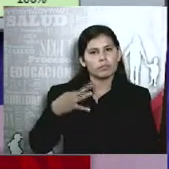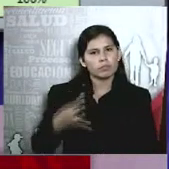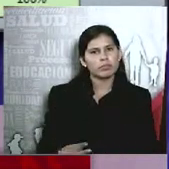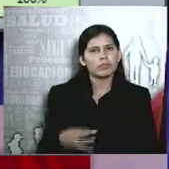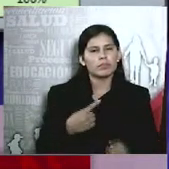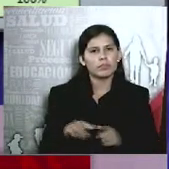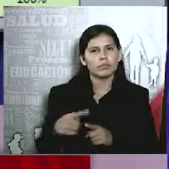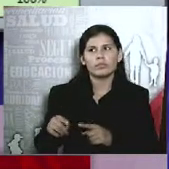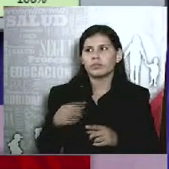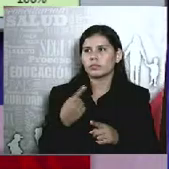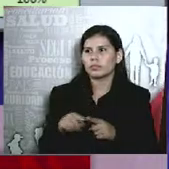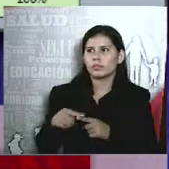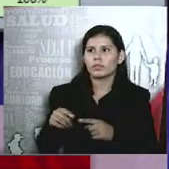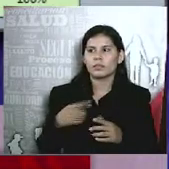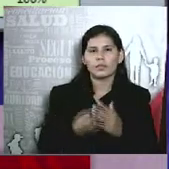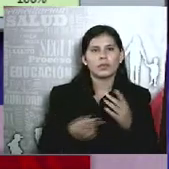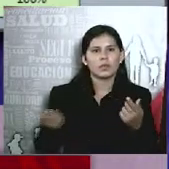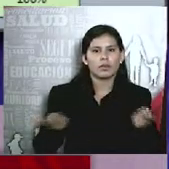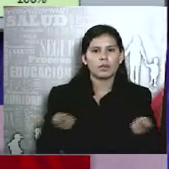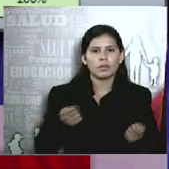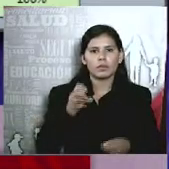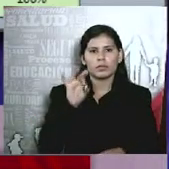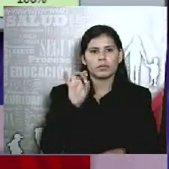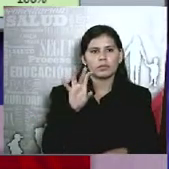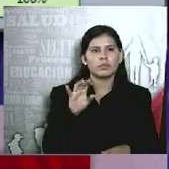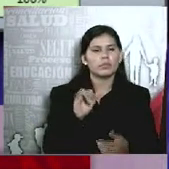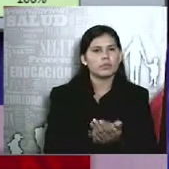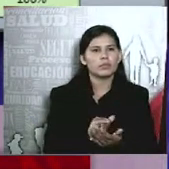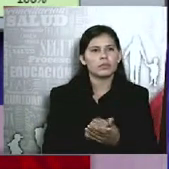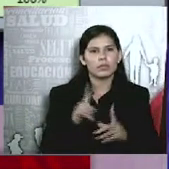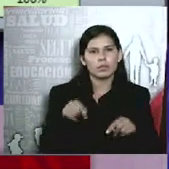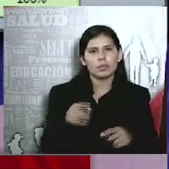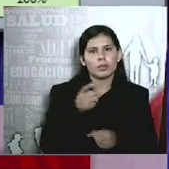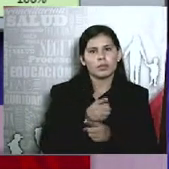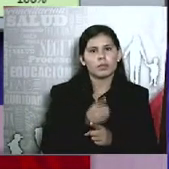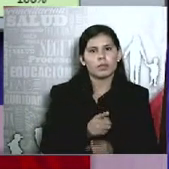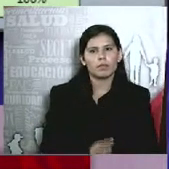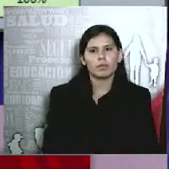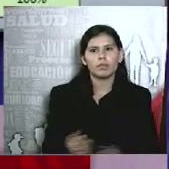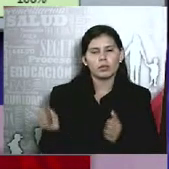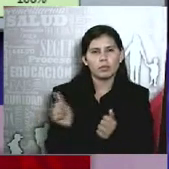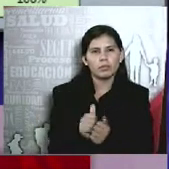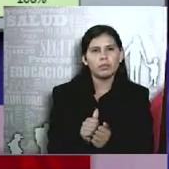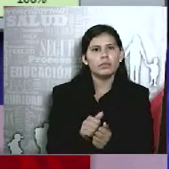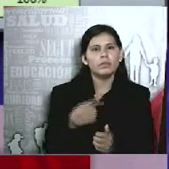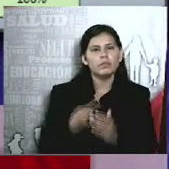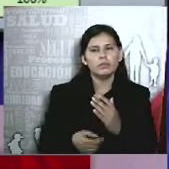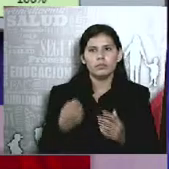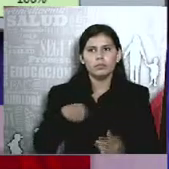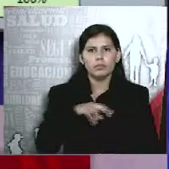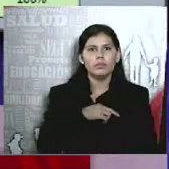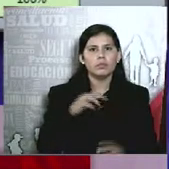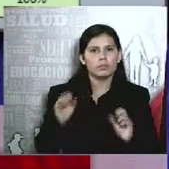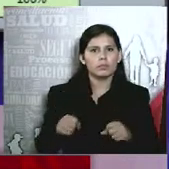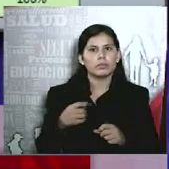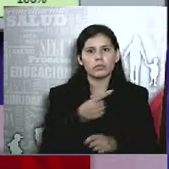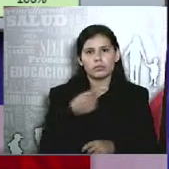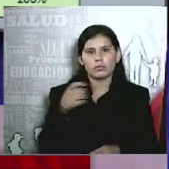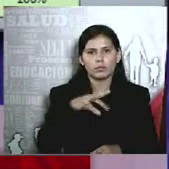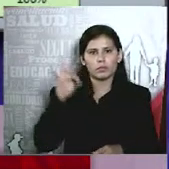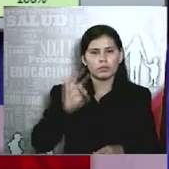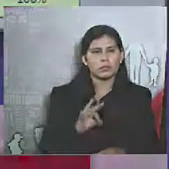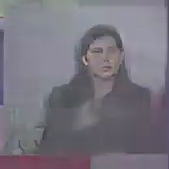diferentes entes de control 15, y hemos cumplido con la asesoría y el acompañamiento a donde nos lo piden en un